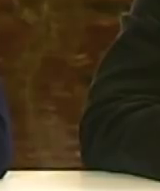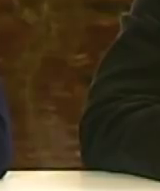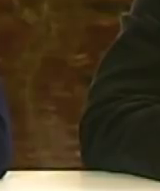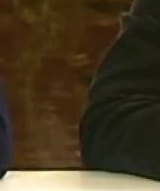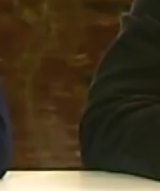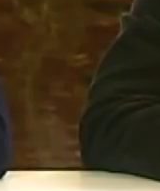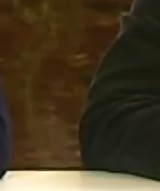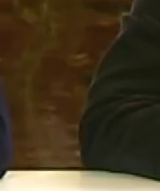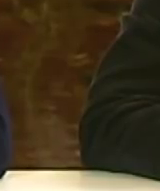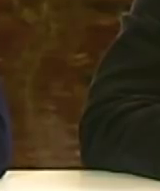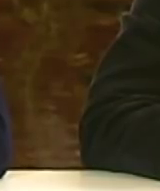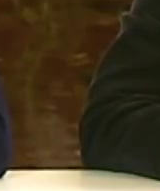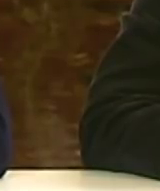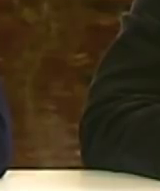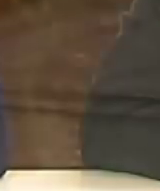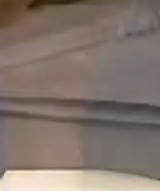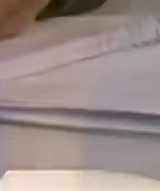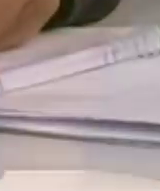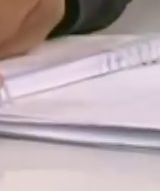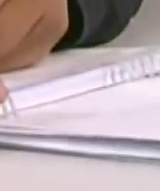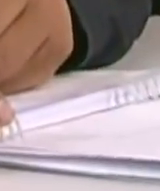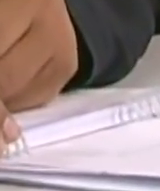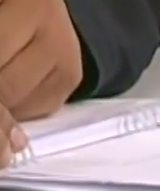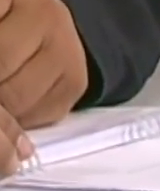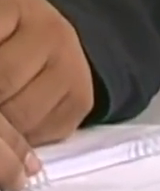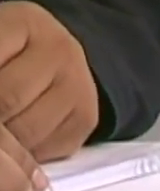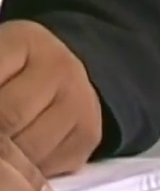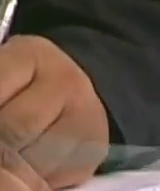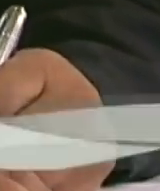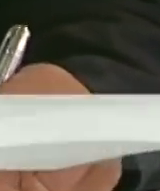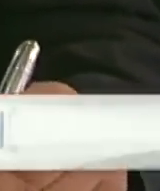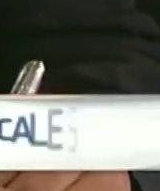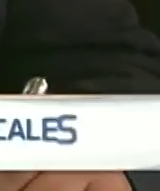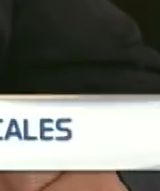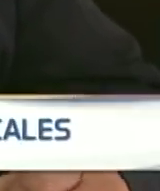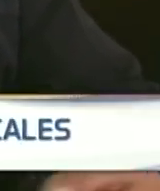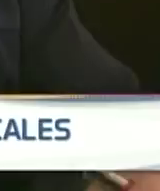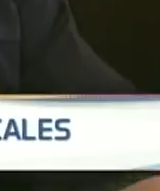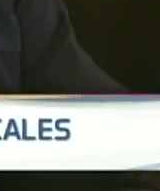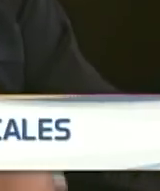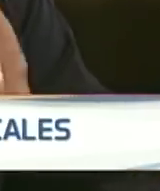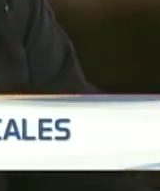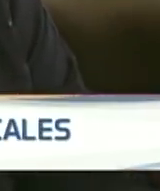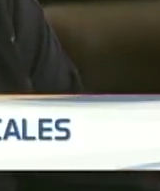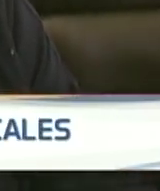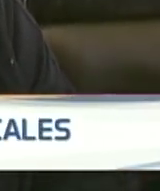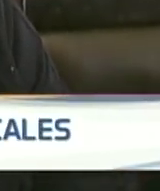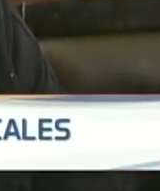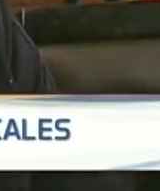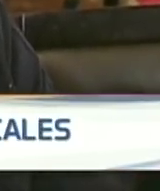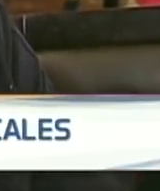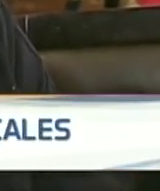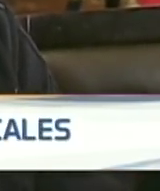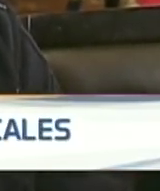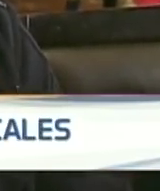9 líneas de un programa elaborado de manera concienzuda,